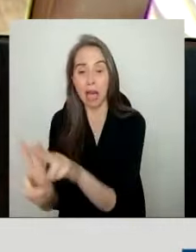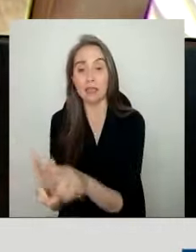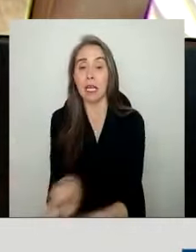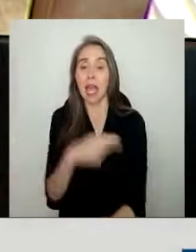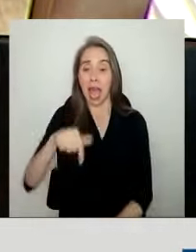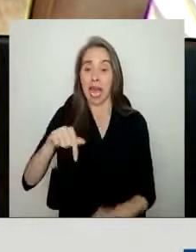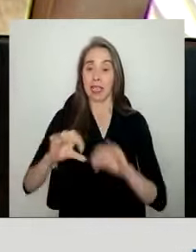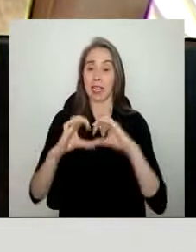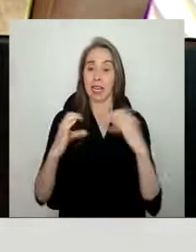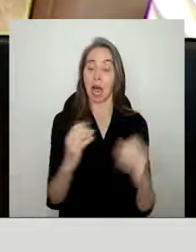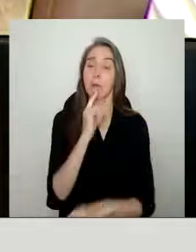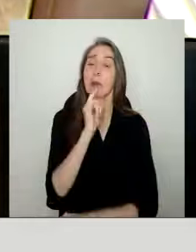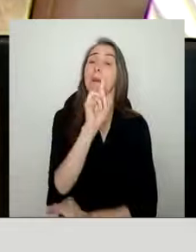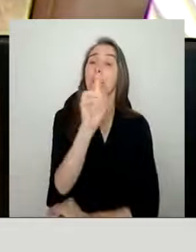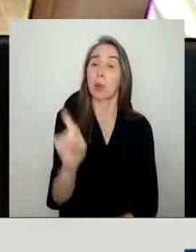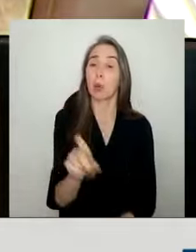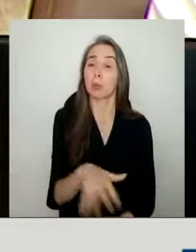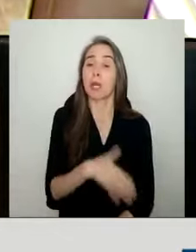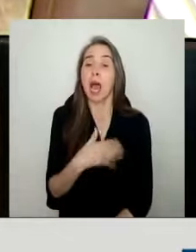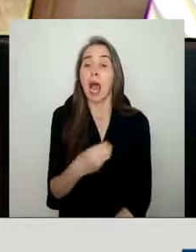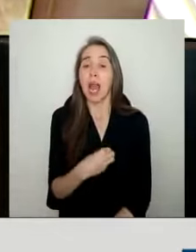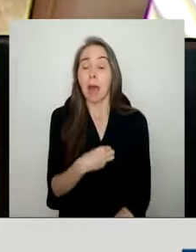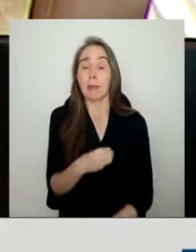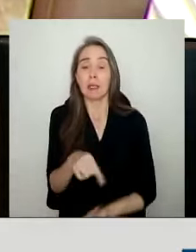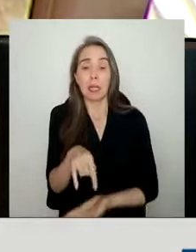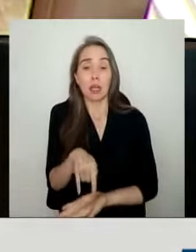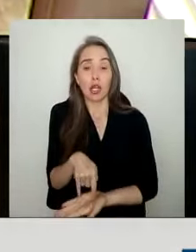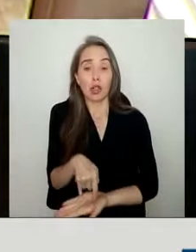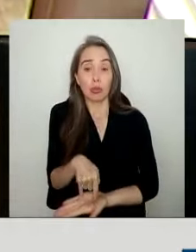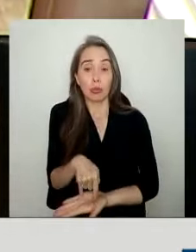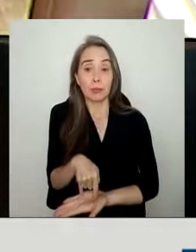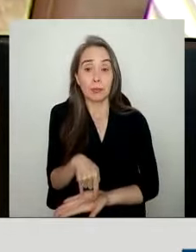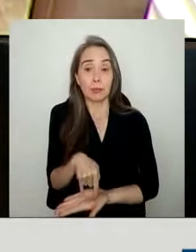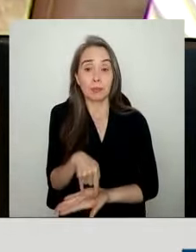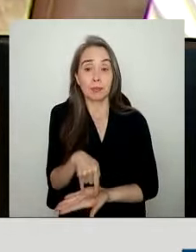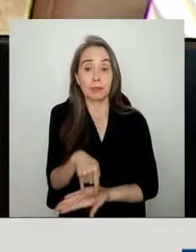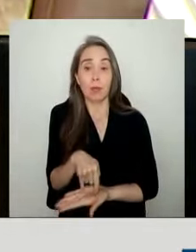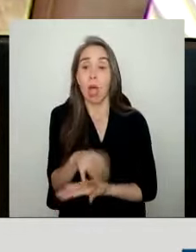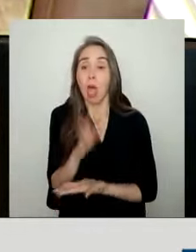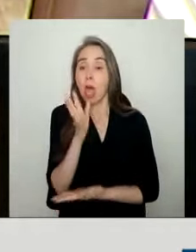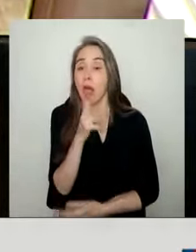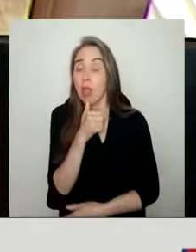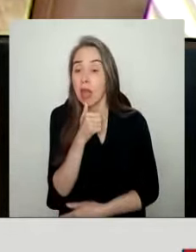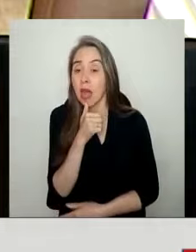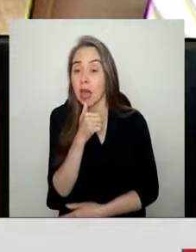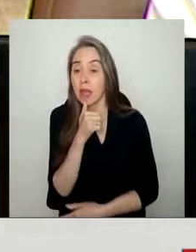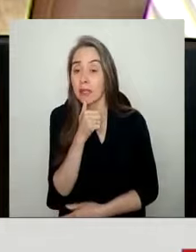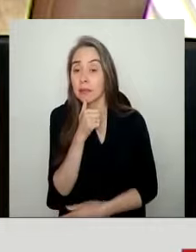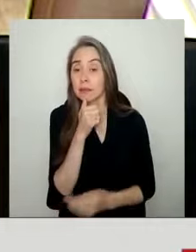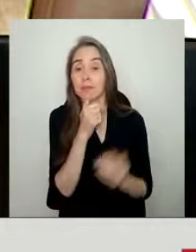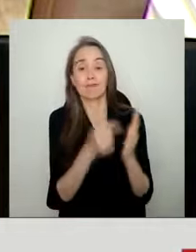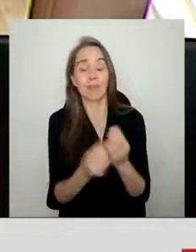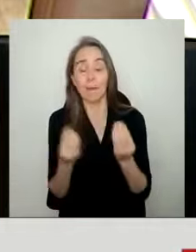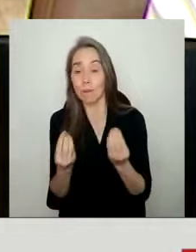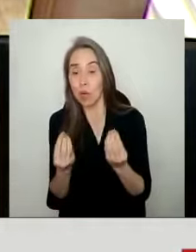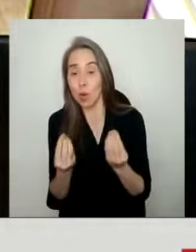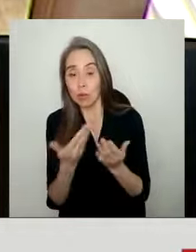Lamentablemente como parlamento propiamente tal No contamos con instrumentos adecuados para hacer